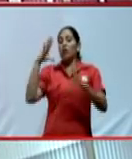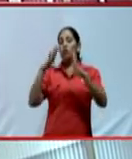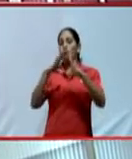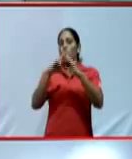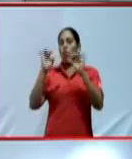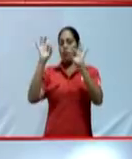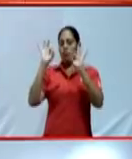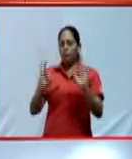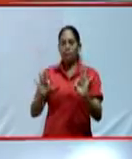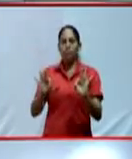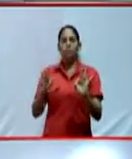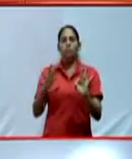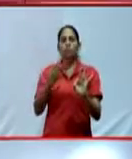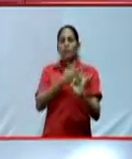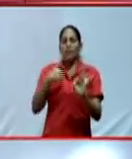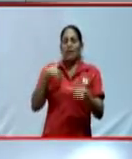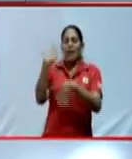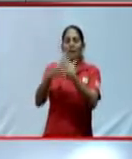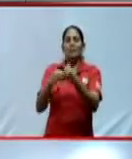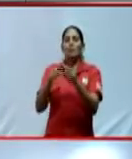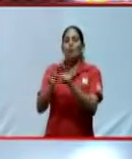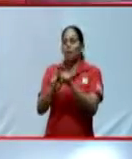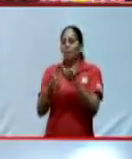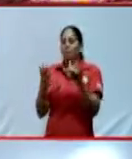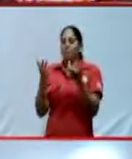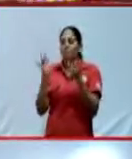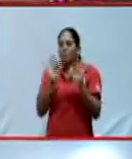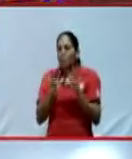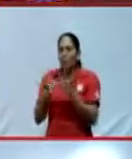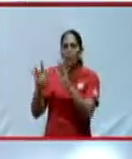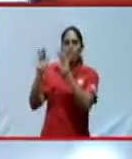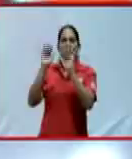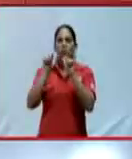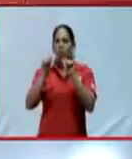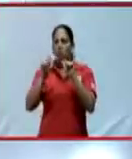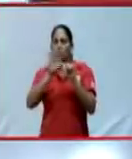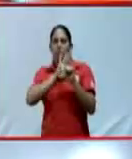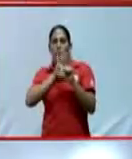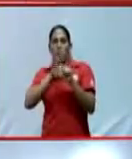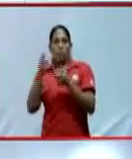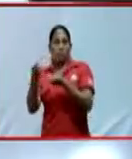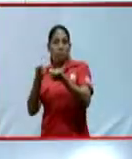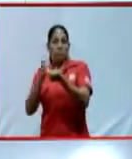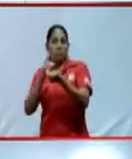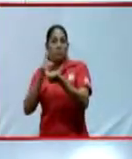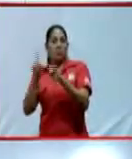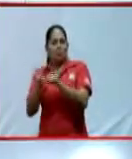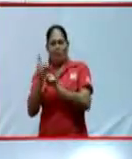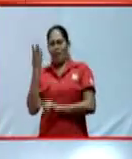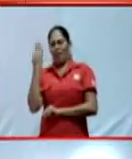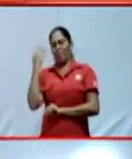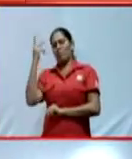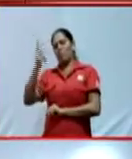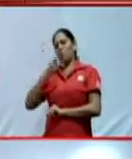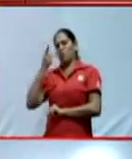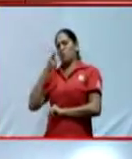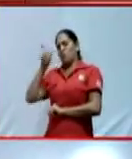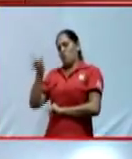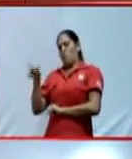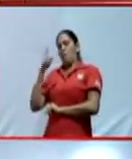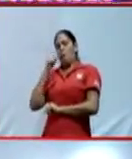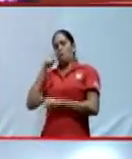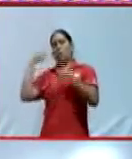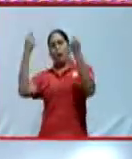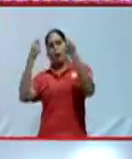político venezolano especialista en perder campañas electorales, decía, bueno, los tucanos y las tucanas, pues. Así, burlándose simple y